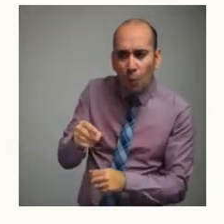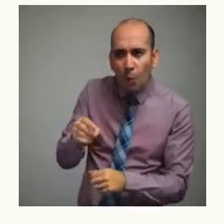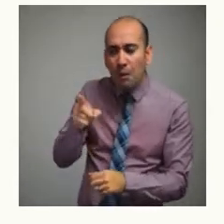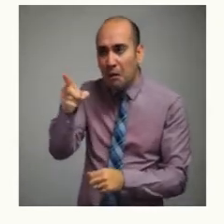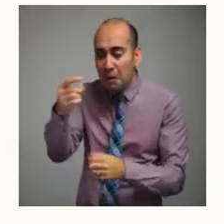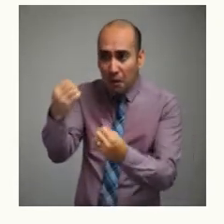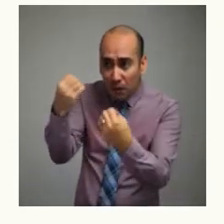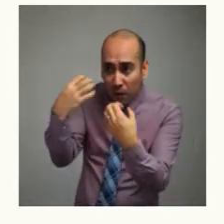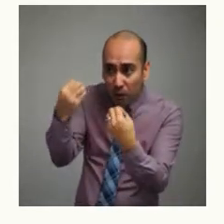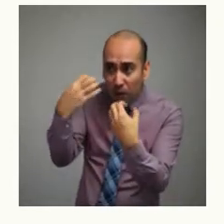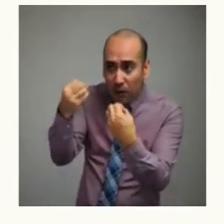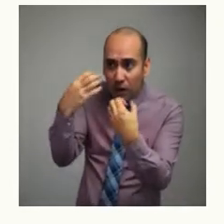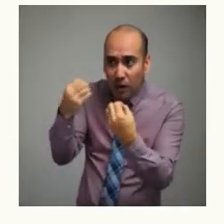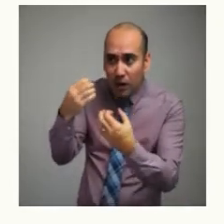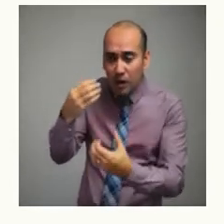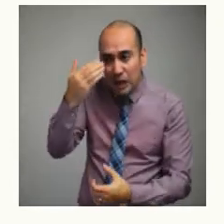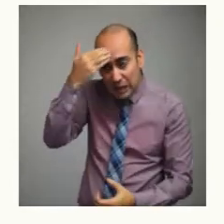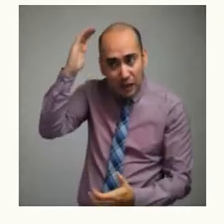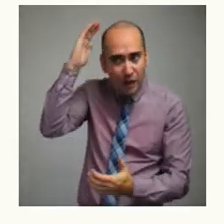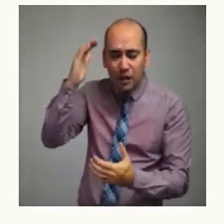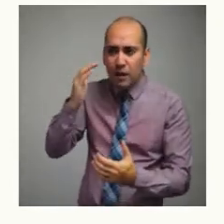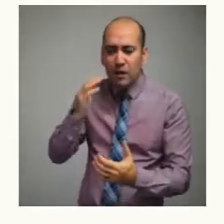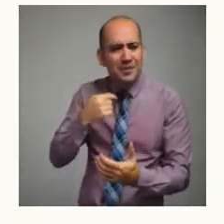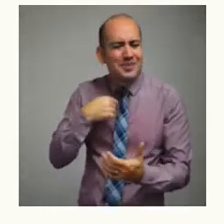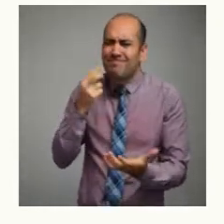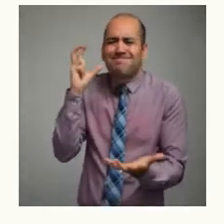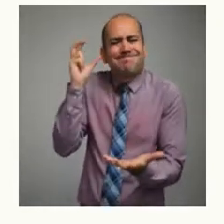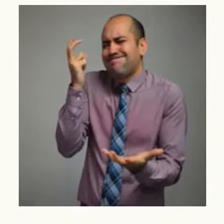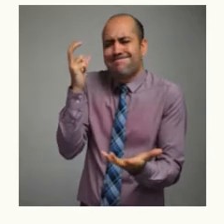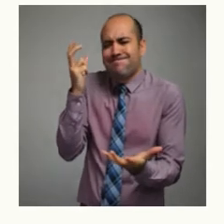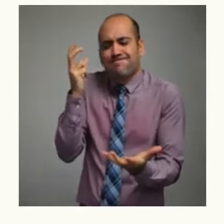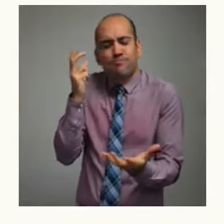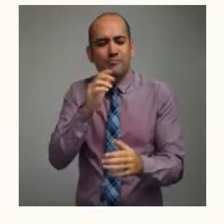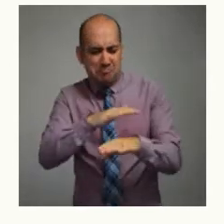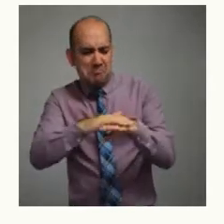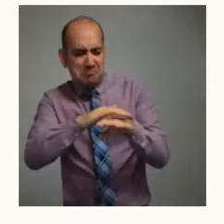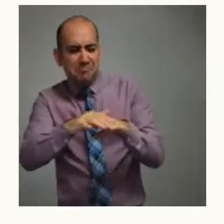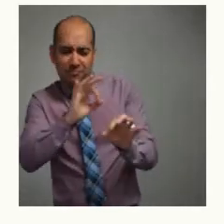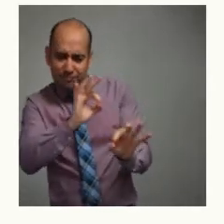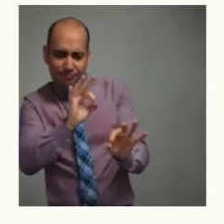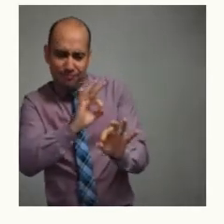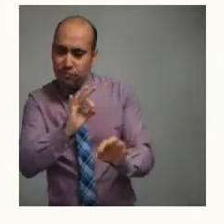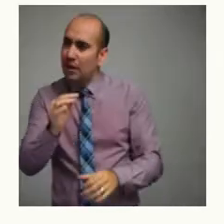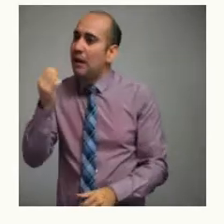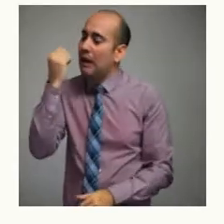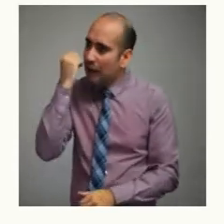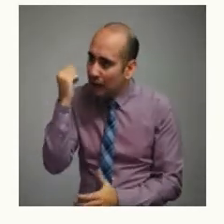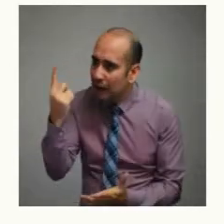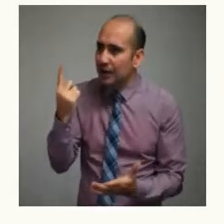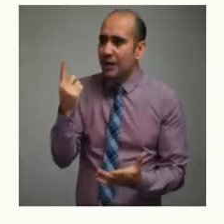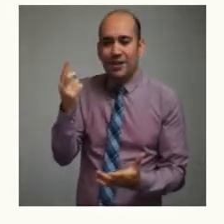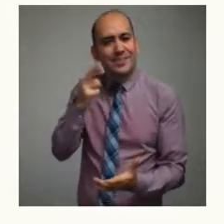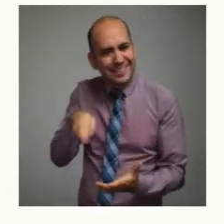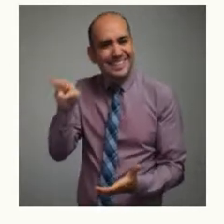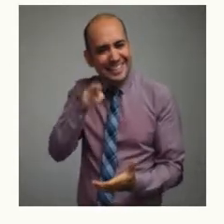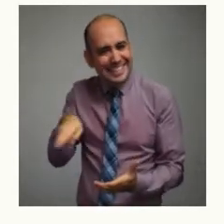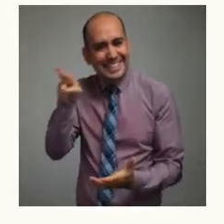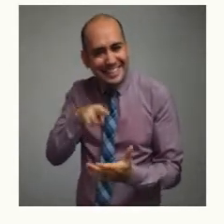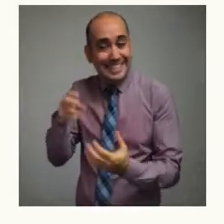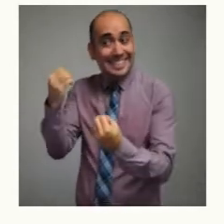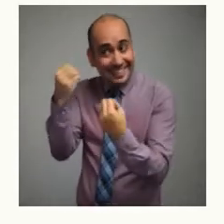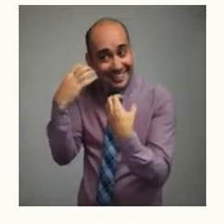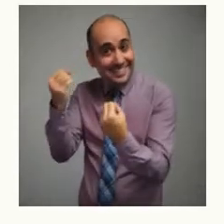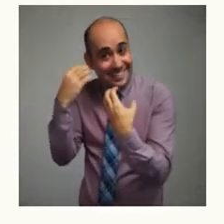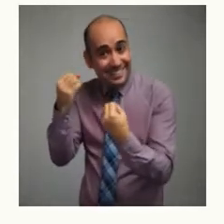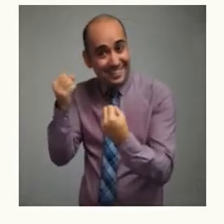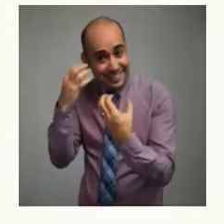margen, tratando de enseñarnos. Si no entendíamos, lo volvían a hacer una y otra vez hasta que se nos metía en la cabeza, porque realmente